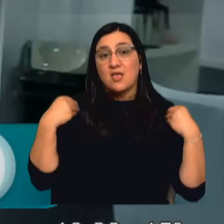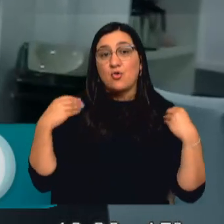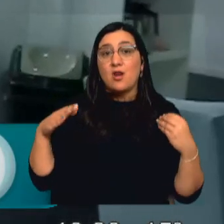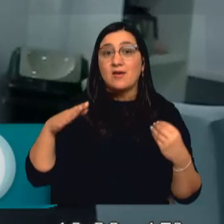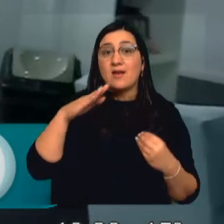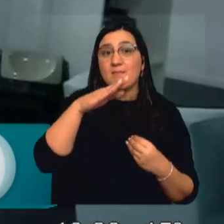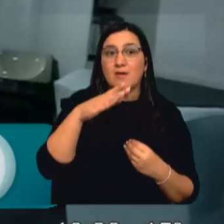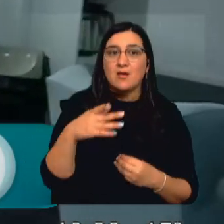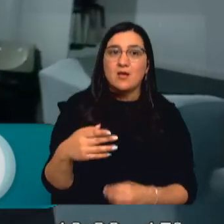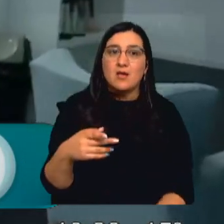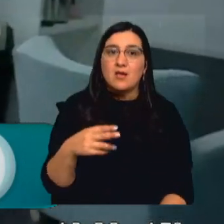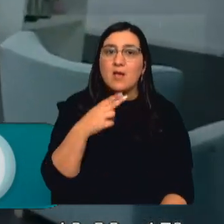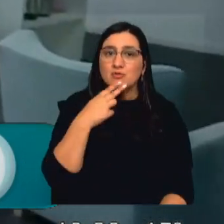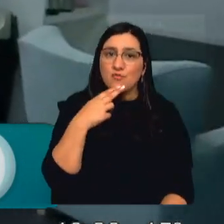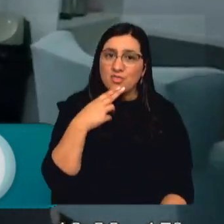¿Cuánto vidrio?